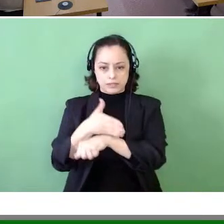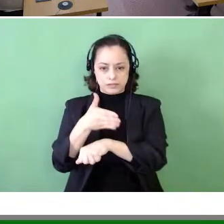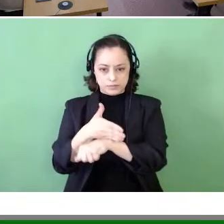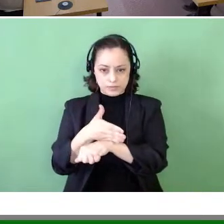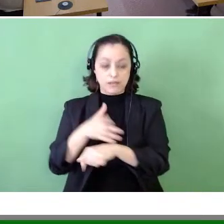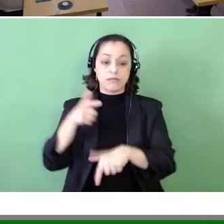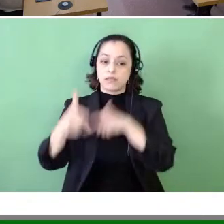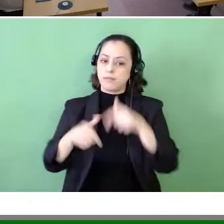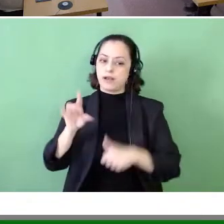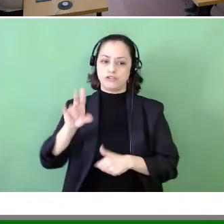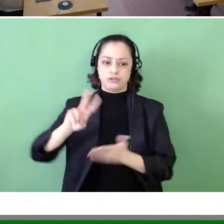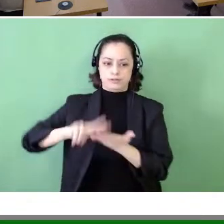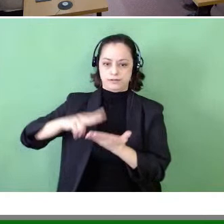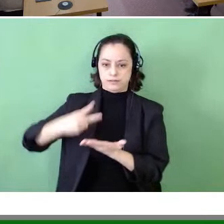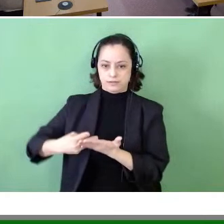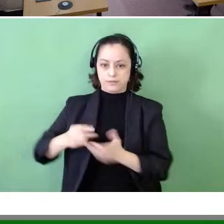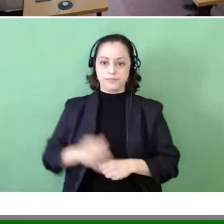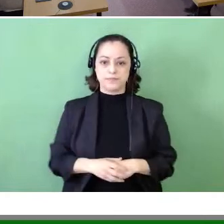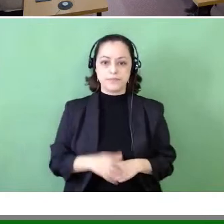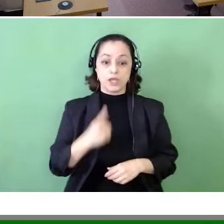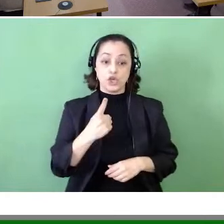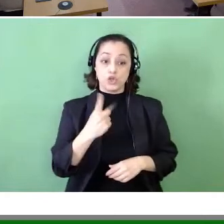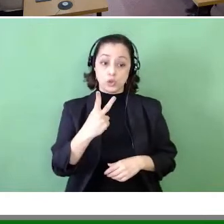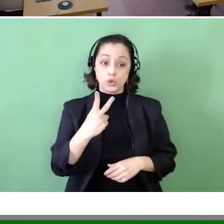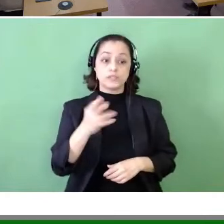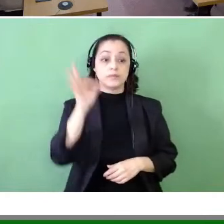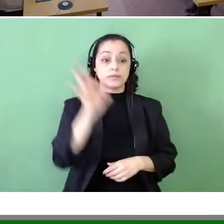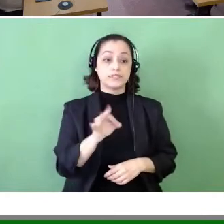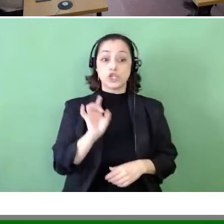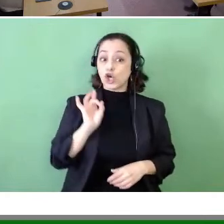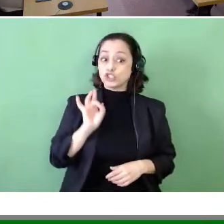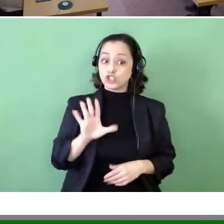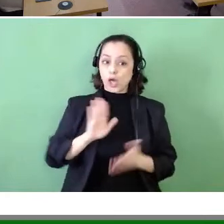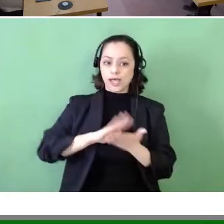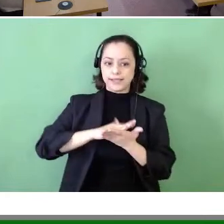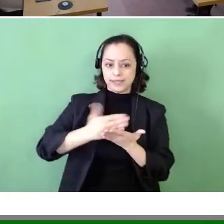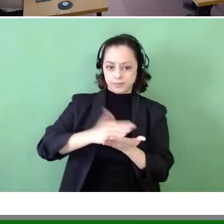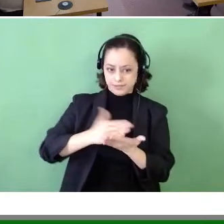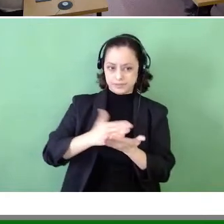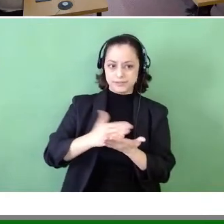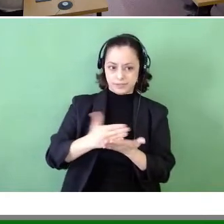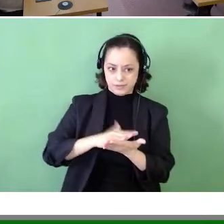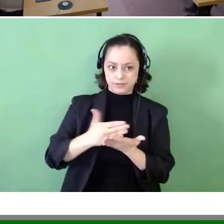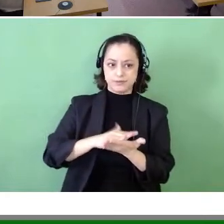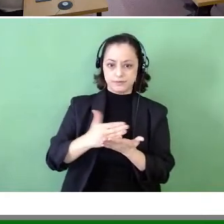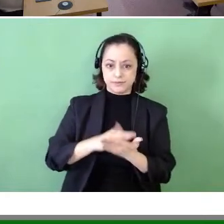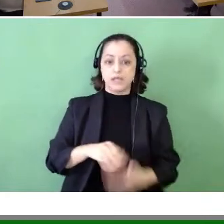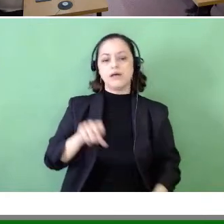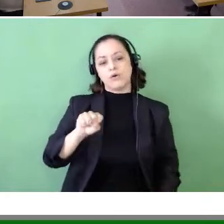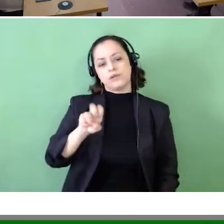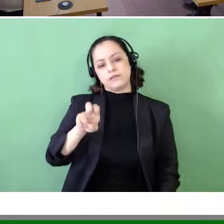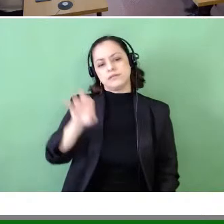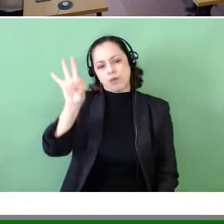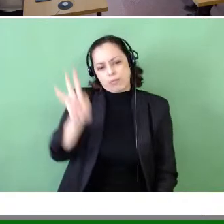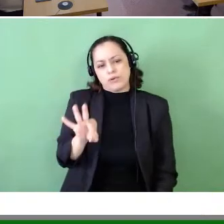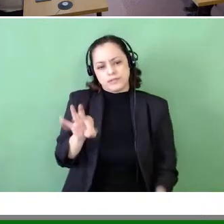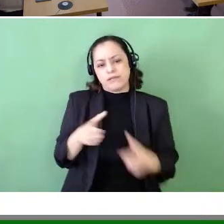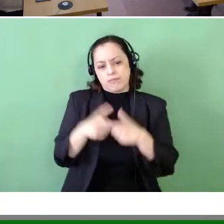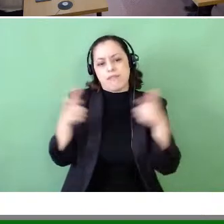traducción, 12% que trabajan solo con interpretación, y la mayoría, claro, que es 85% que